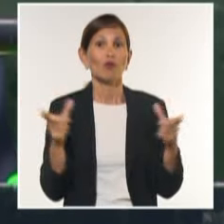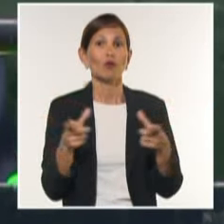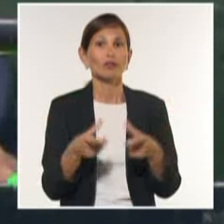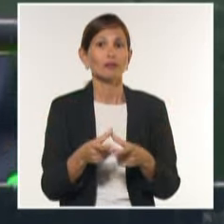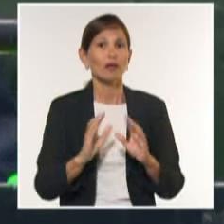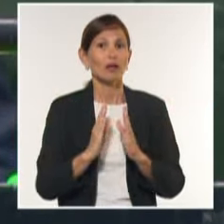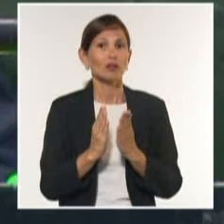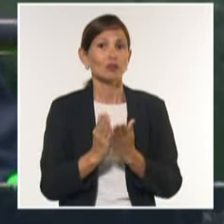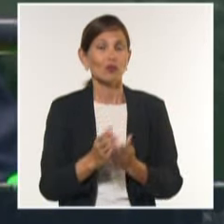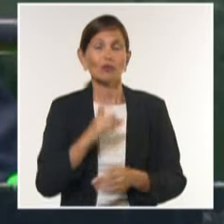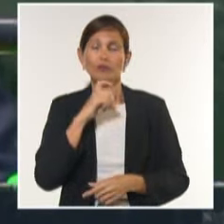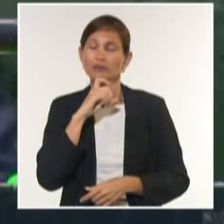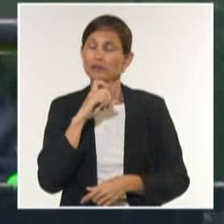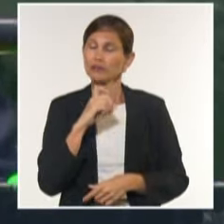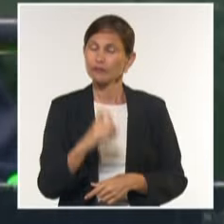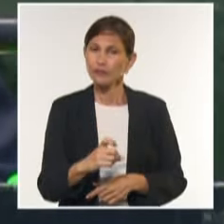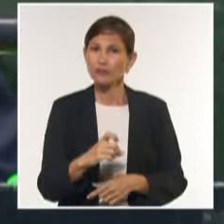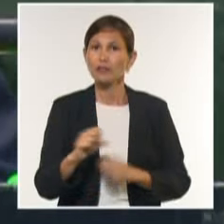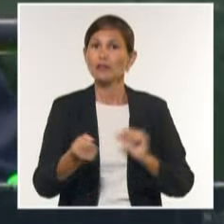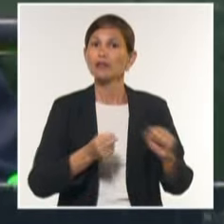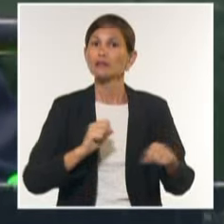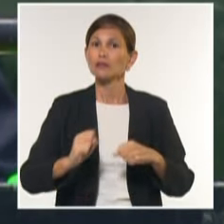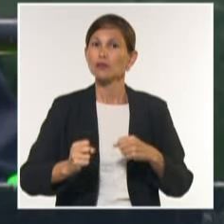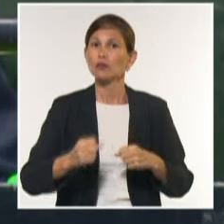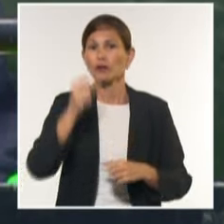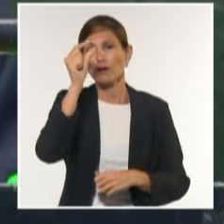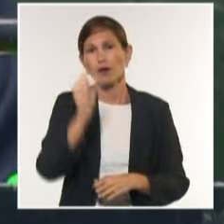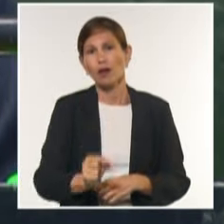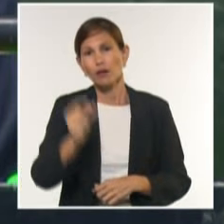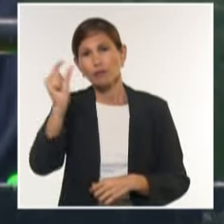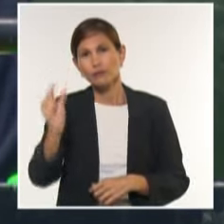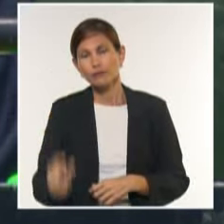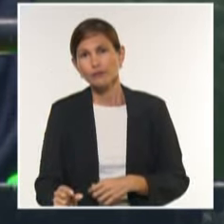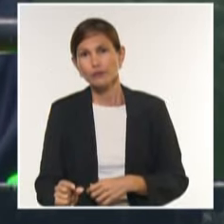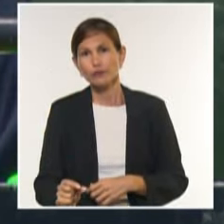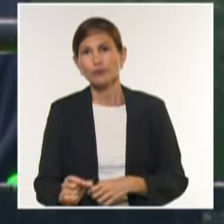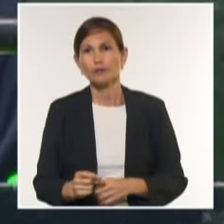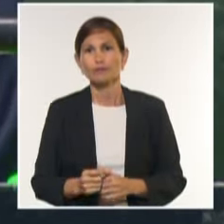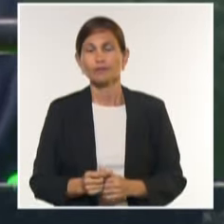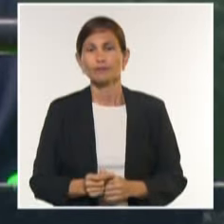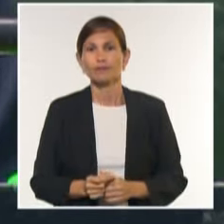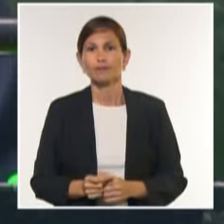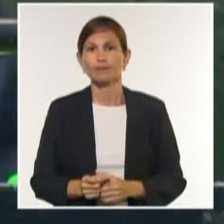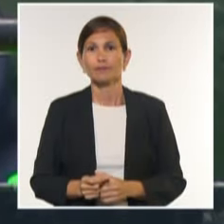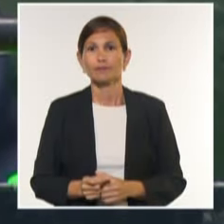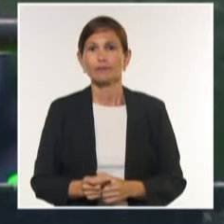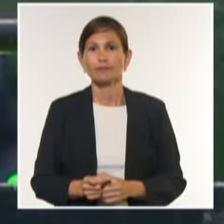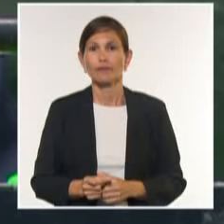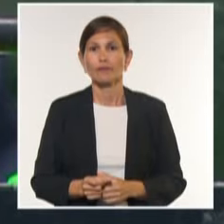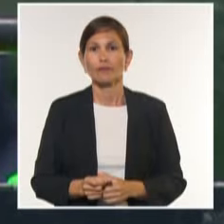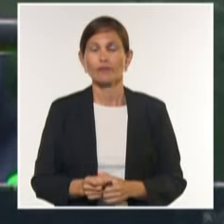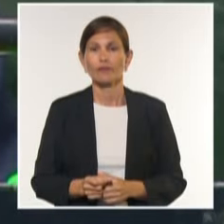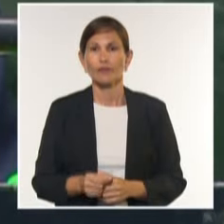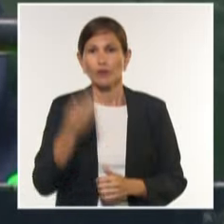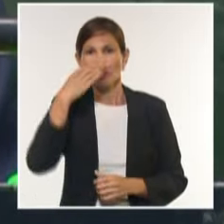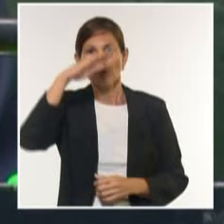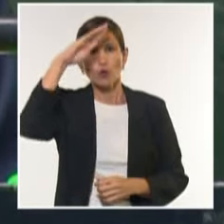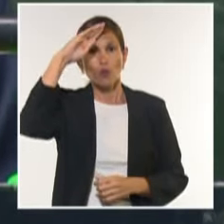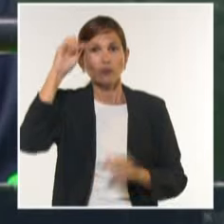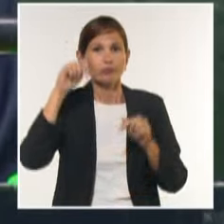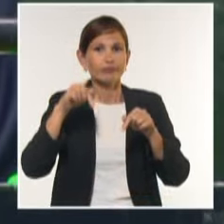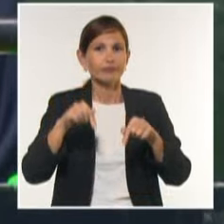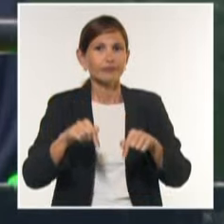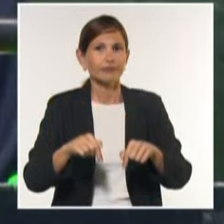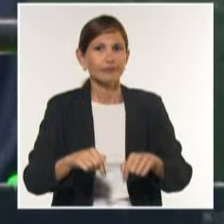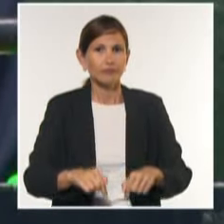justicia social y la vida misma. Cuba encara hoy un grave escenario de